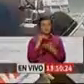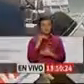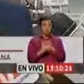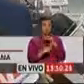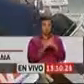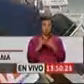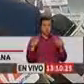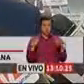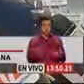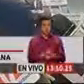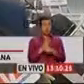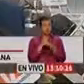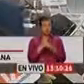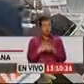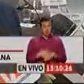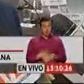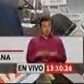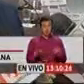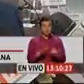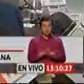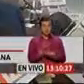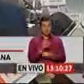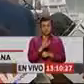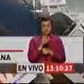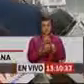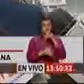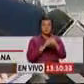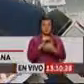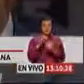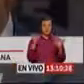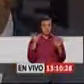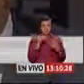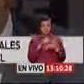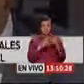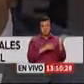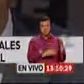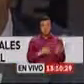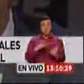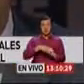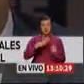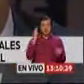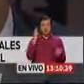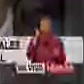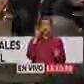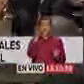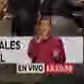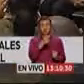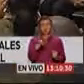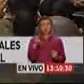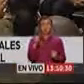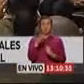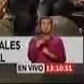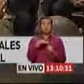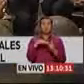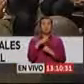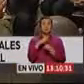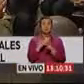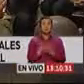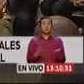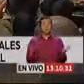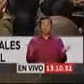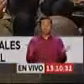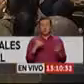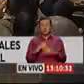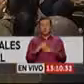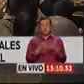del definitivo ya está encaminado y en los próximos días habrá mandato. La renuncia del fiscal se presenta en un entorno extraoficial sobre